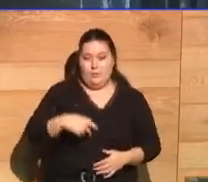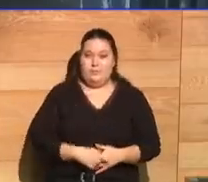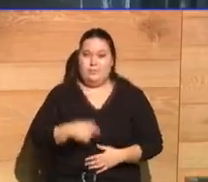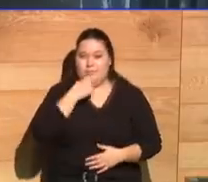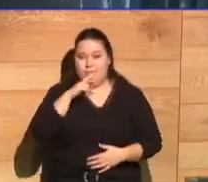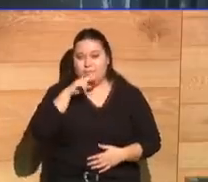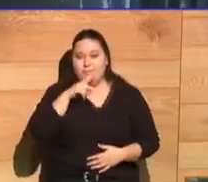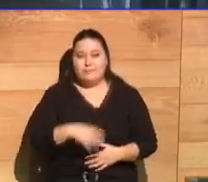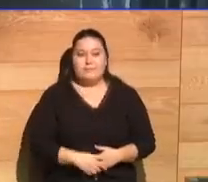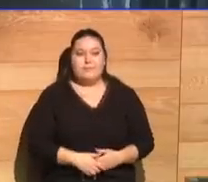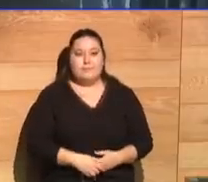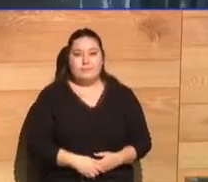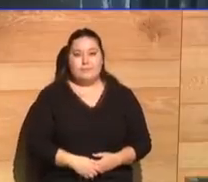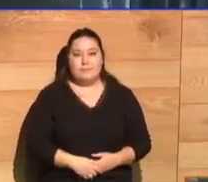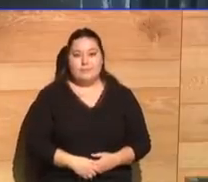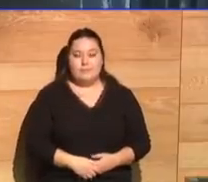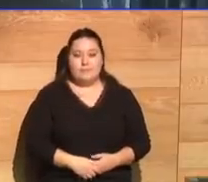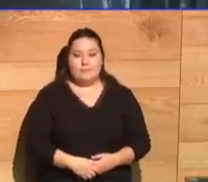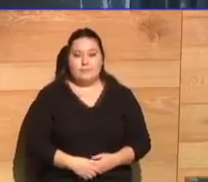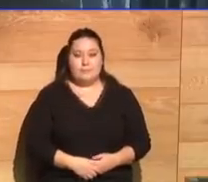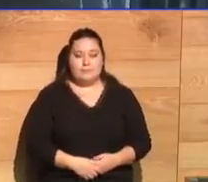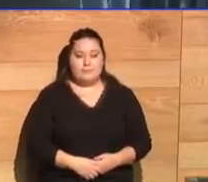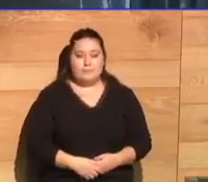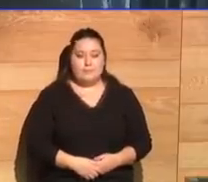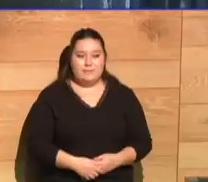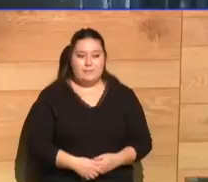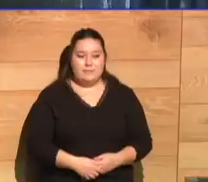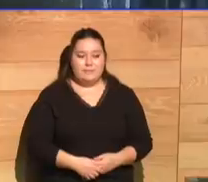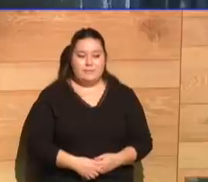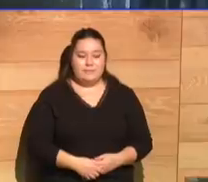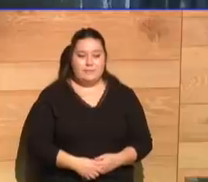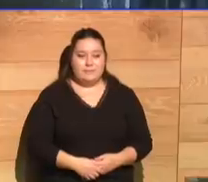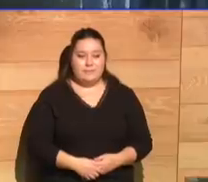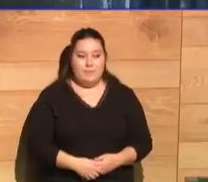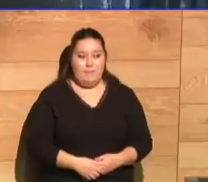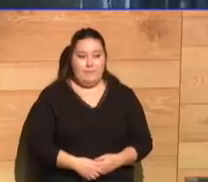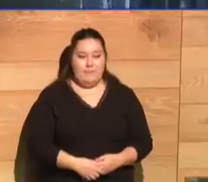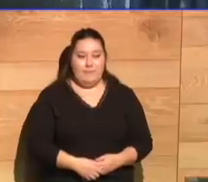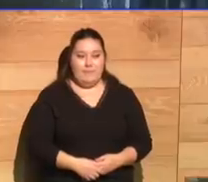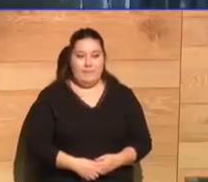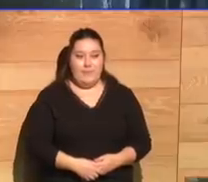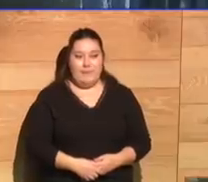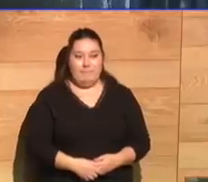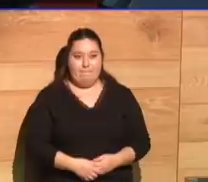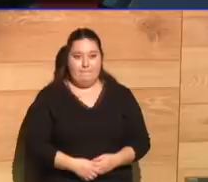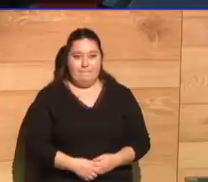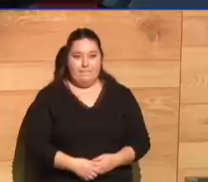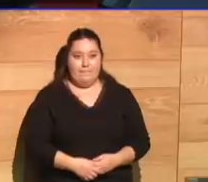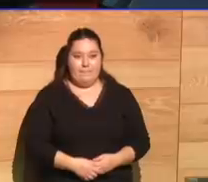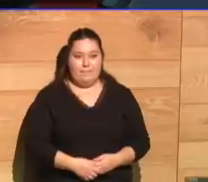like this way, and smoking big cigars. Un poco John Pesci, se lo ha llevado John Pesci, ¿eh? Sí. This is a mom. Sí, pero muy